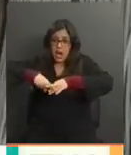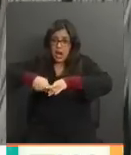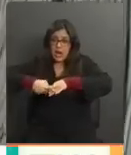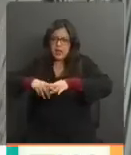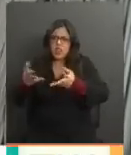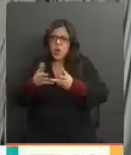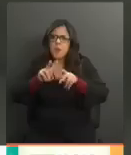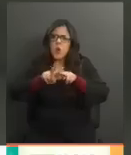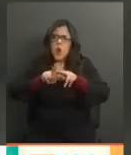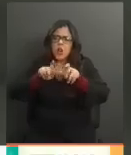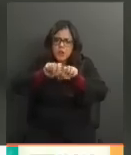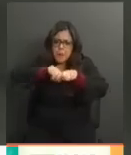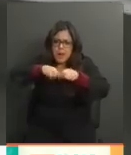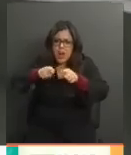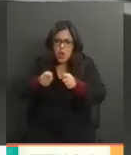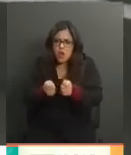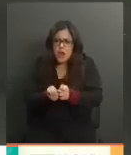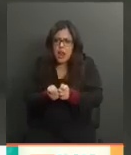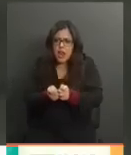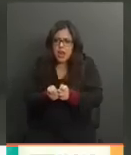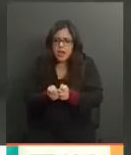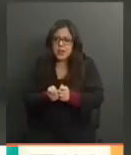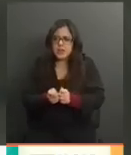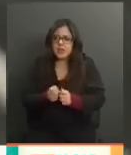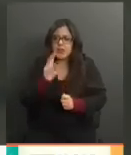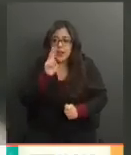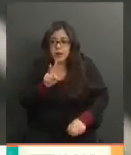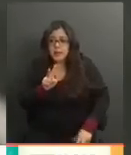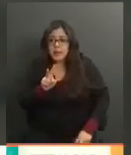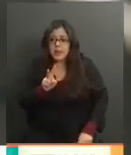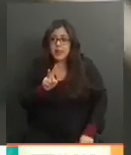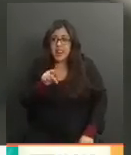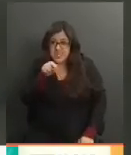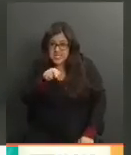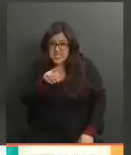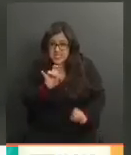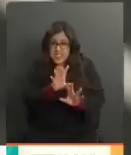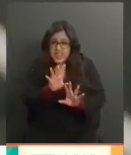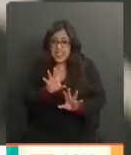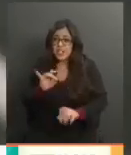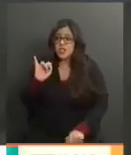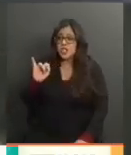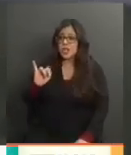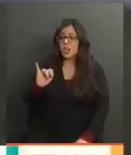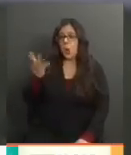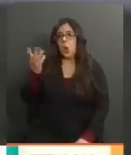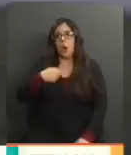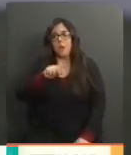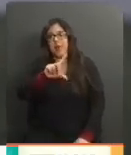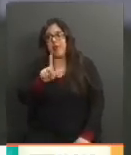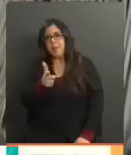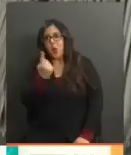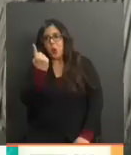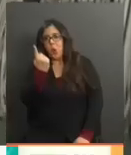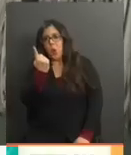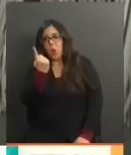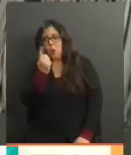doblarla? Y este, por ahí. Ayer. Hoy me demoré como un minuto en hacer una